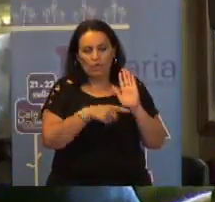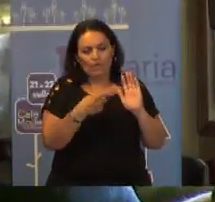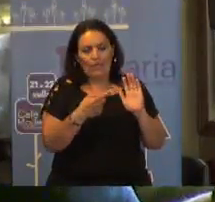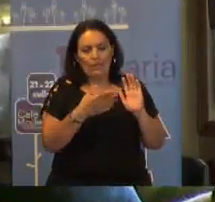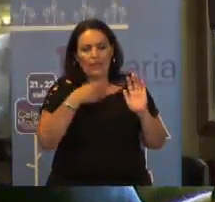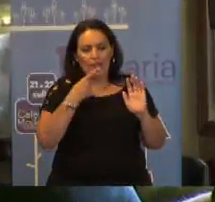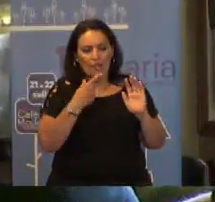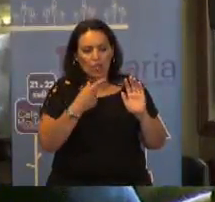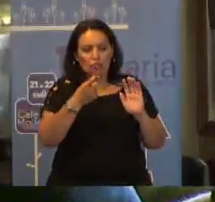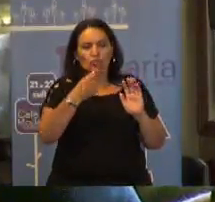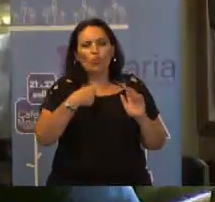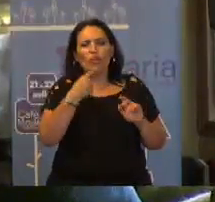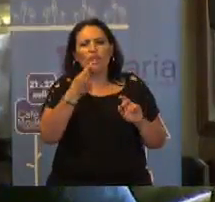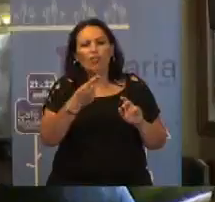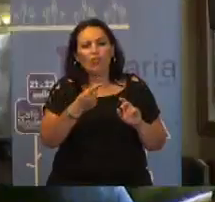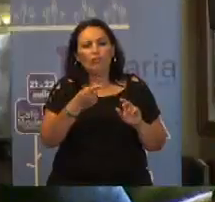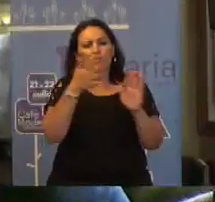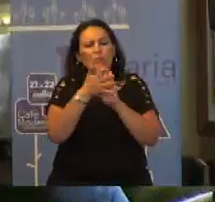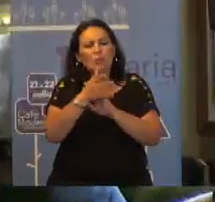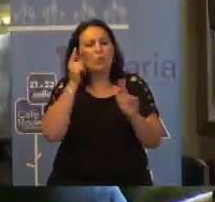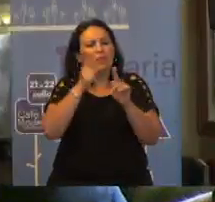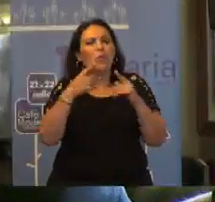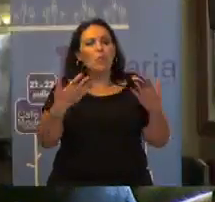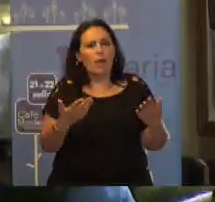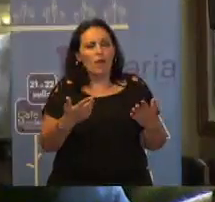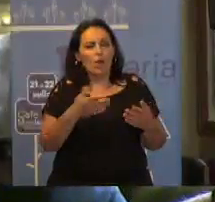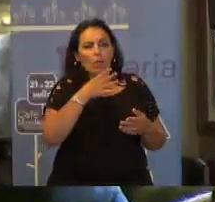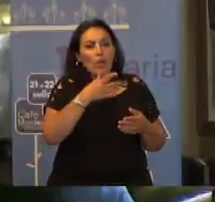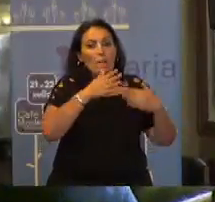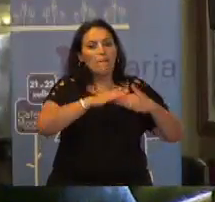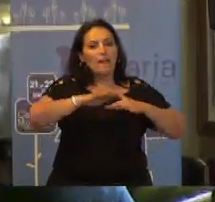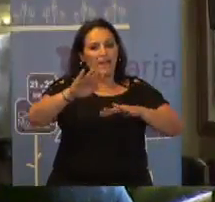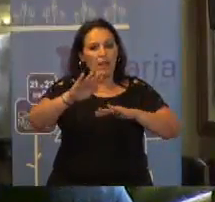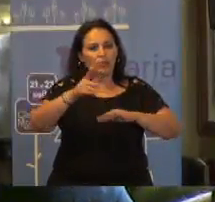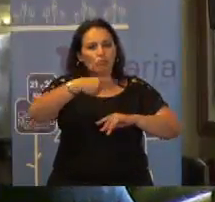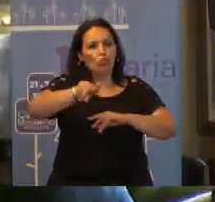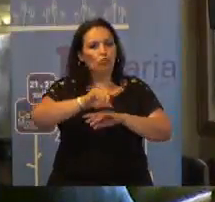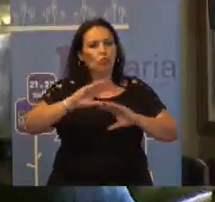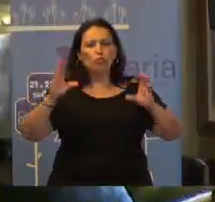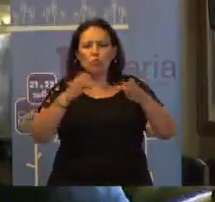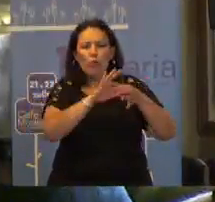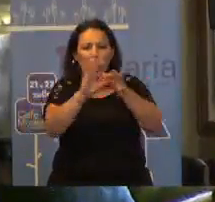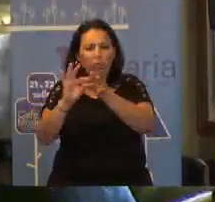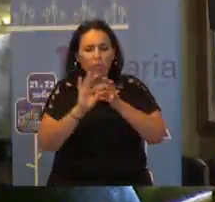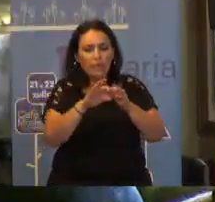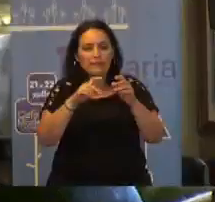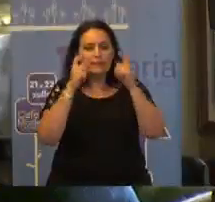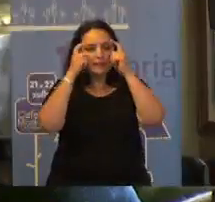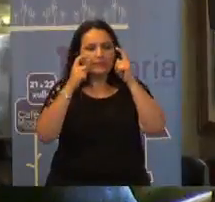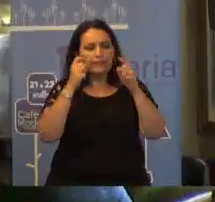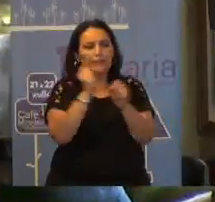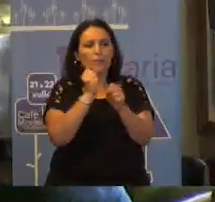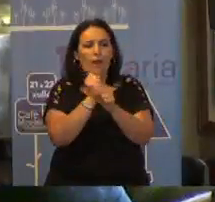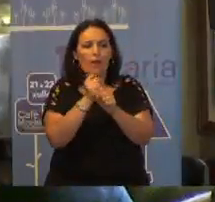que as mareas asuman e traballemos, hagamos unhas jornadas ou algo así, no tema de financiación autonómica, local, perdón,